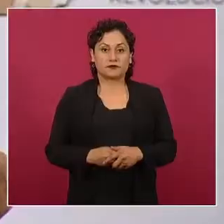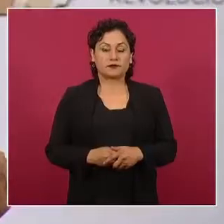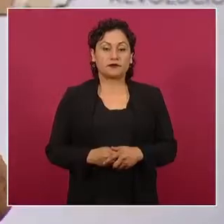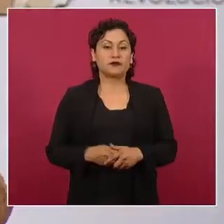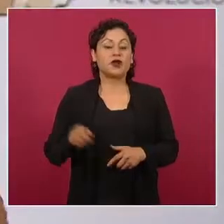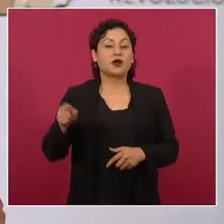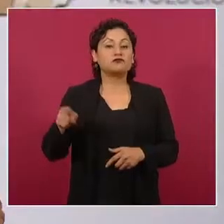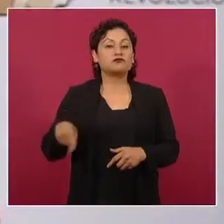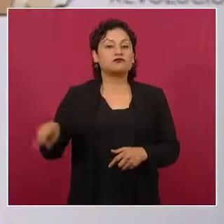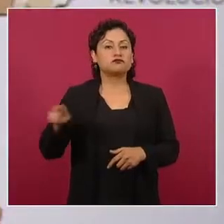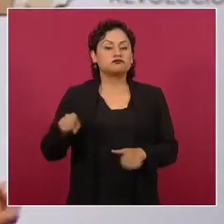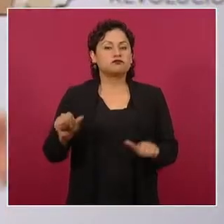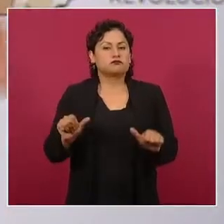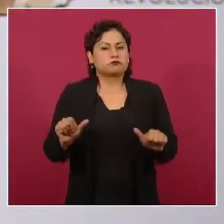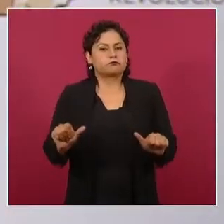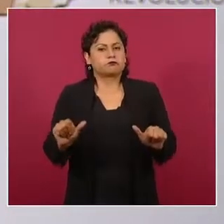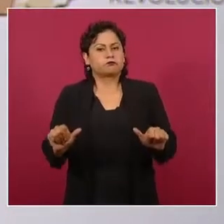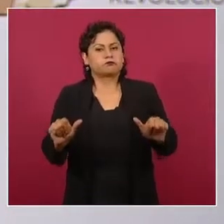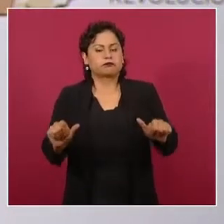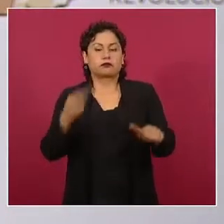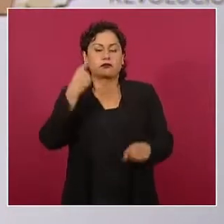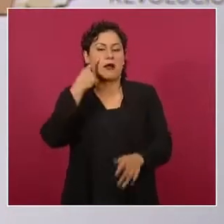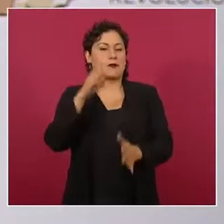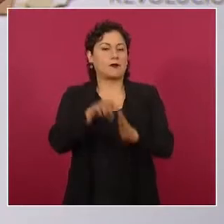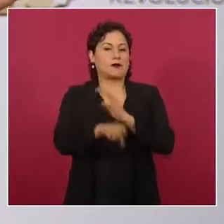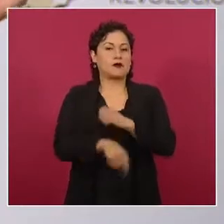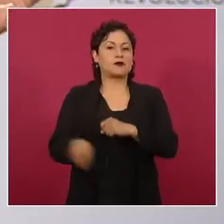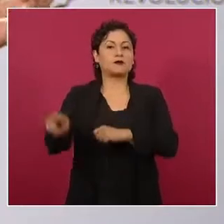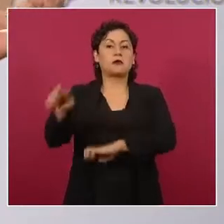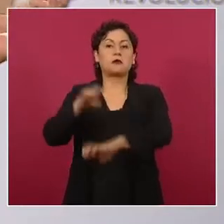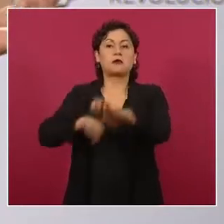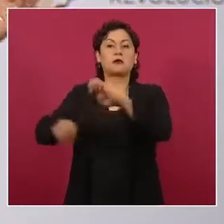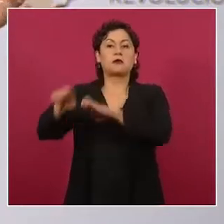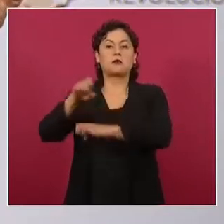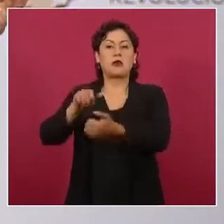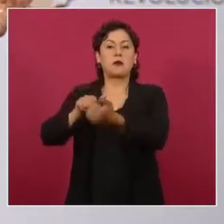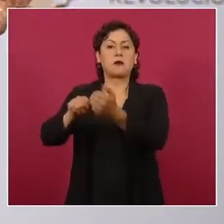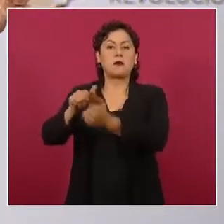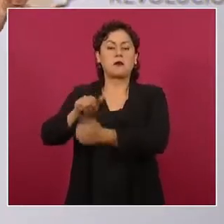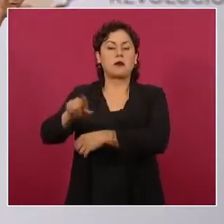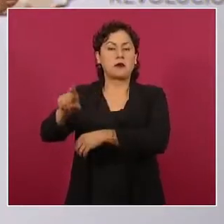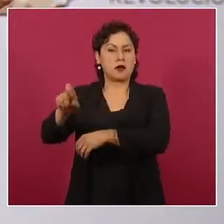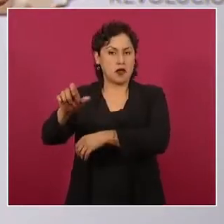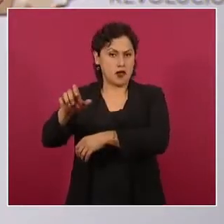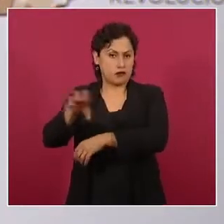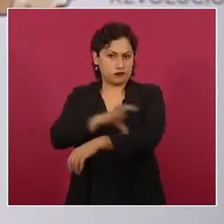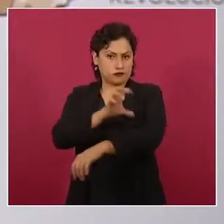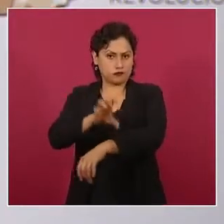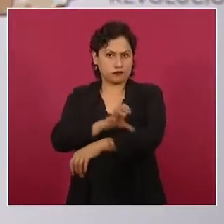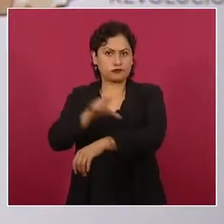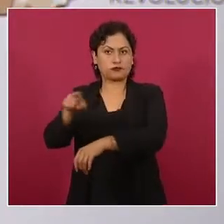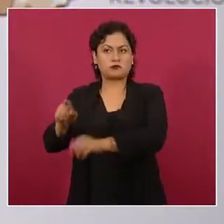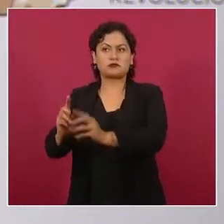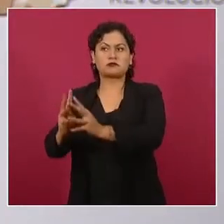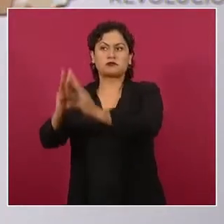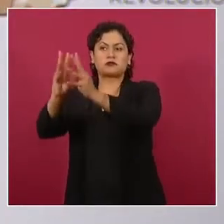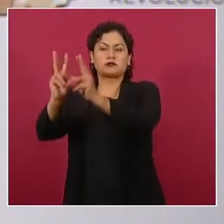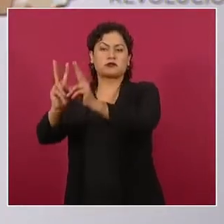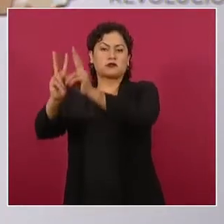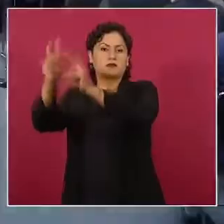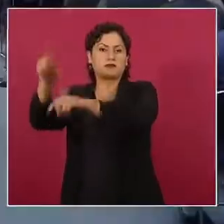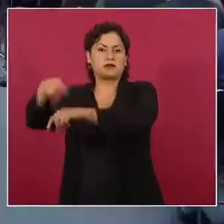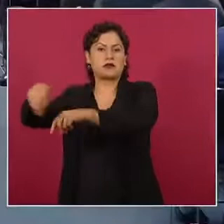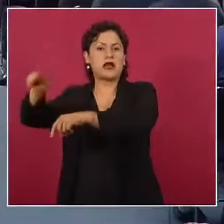una termoeléctrica en Tampico y utilizar todas las líneas de transmisión para llevar